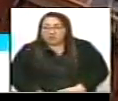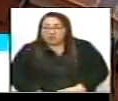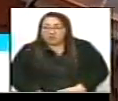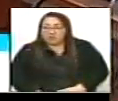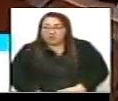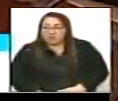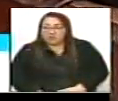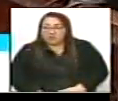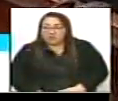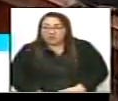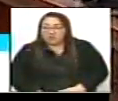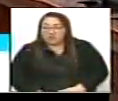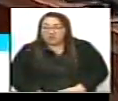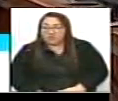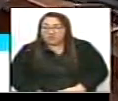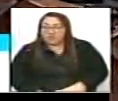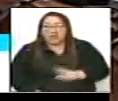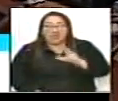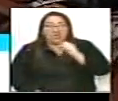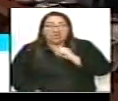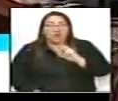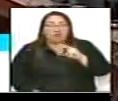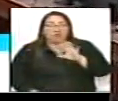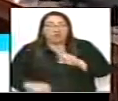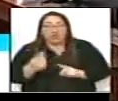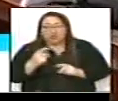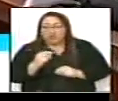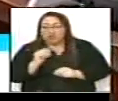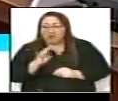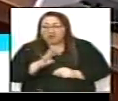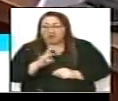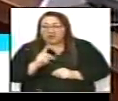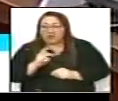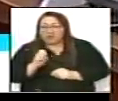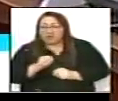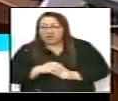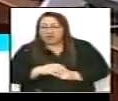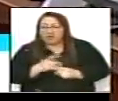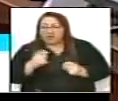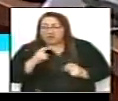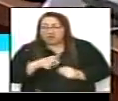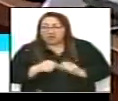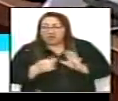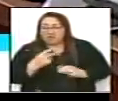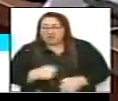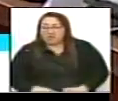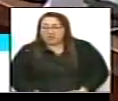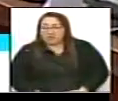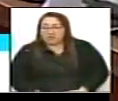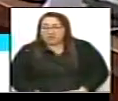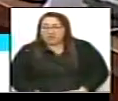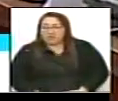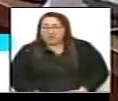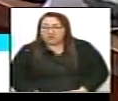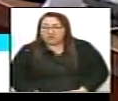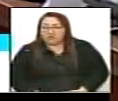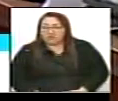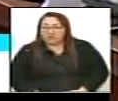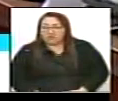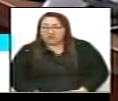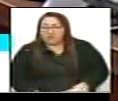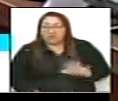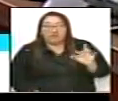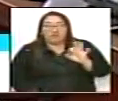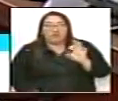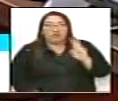año 2011, la 3 de diciembre del año 2011, la 4 de marzo 2012, la 5 de febrero del